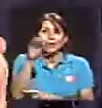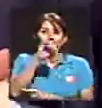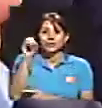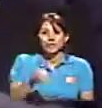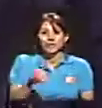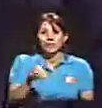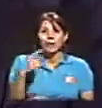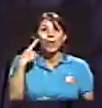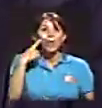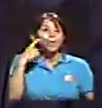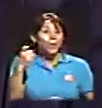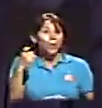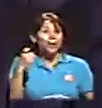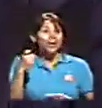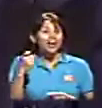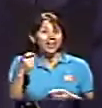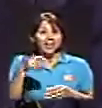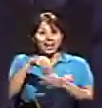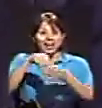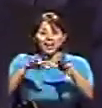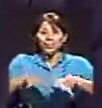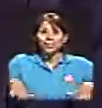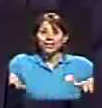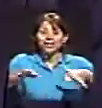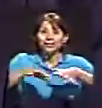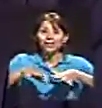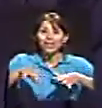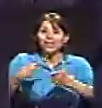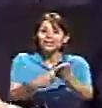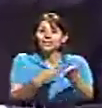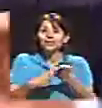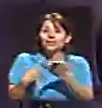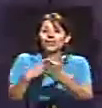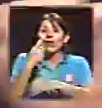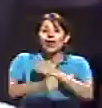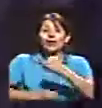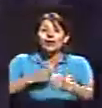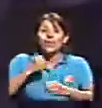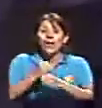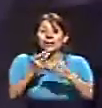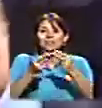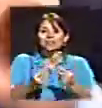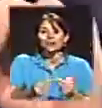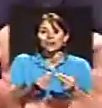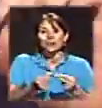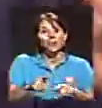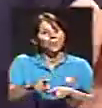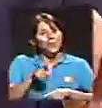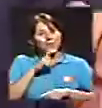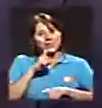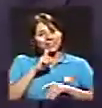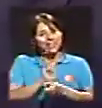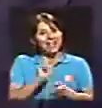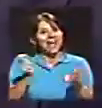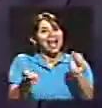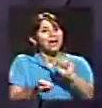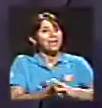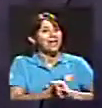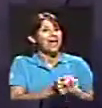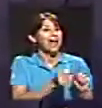de la discusión anual del presupuesto es muy difícil cambiar el otro 95%, porque requiere cambios a